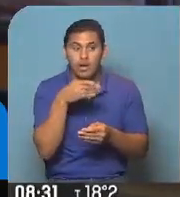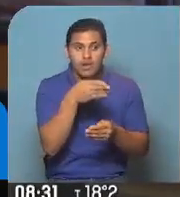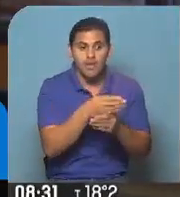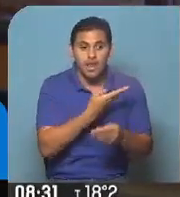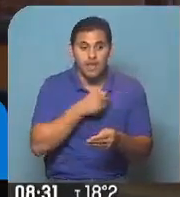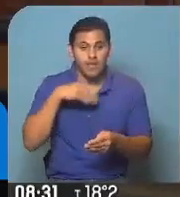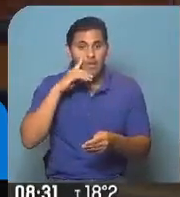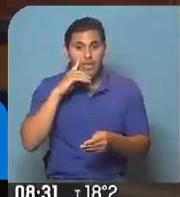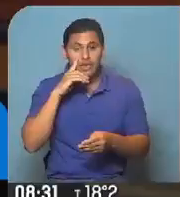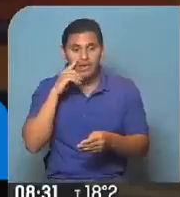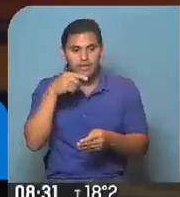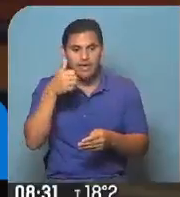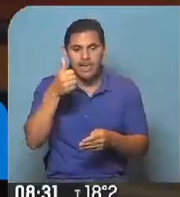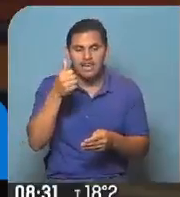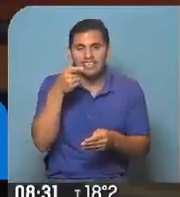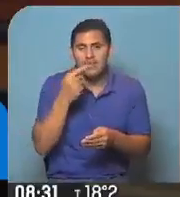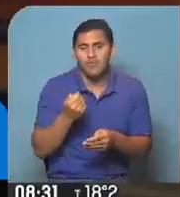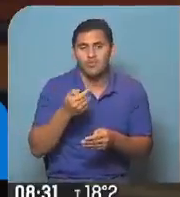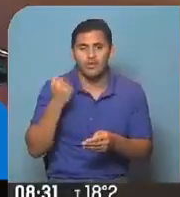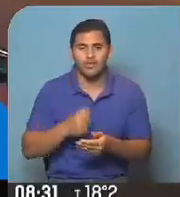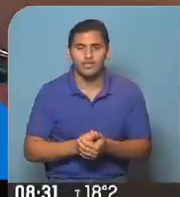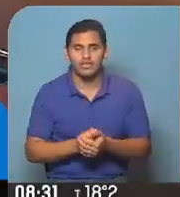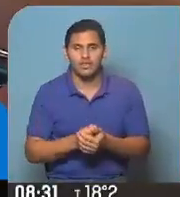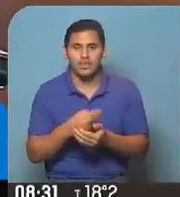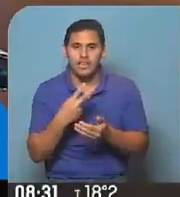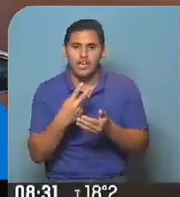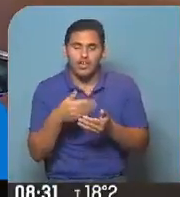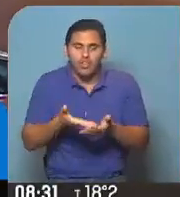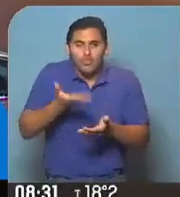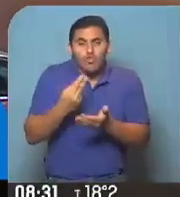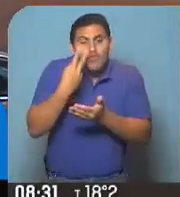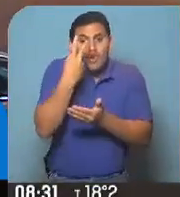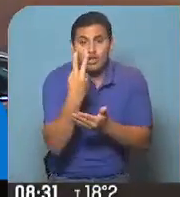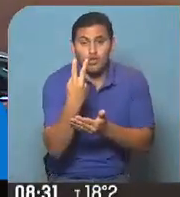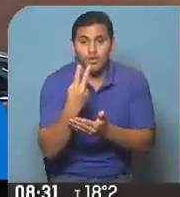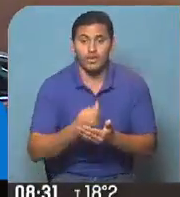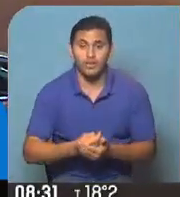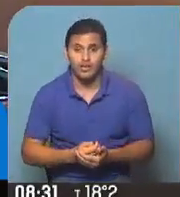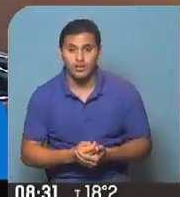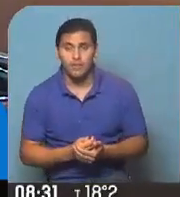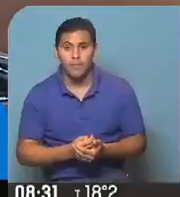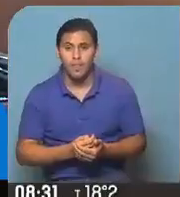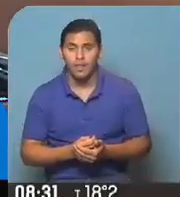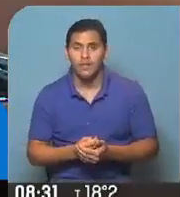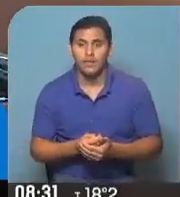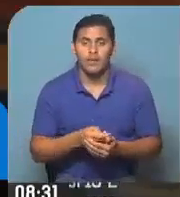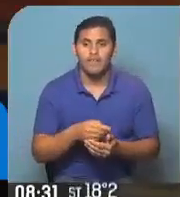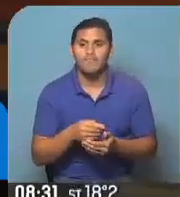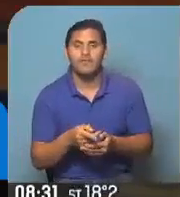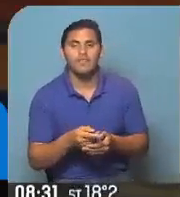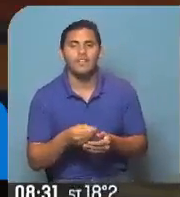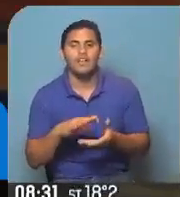déficit estaban 6 puntos del pbi es decir el doble de lo que los países normales pérdida toda la forma y el objetivo es bajarlo